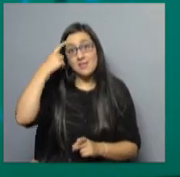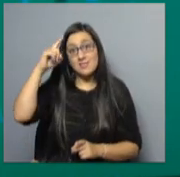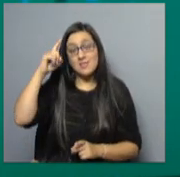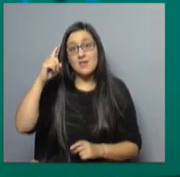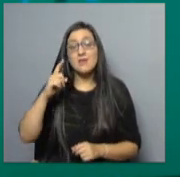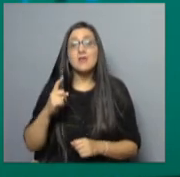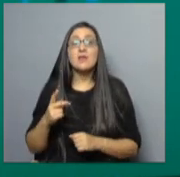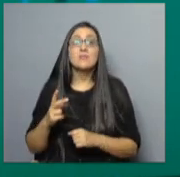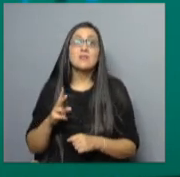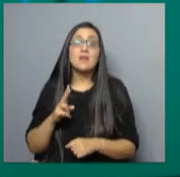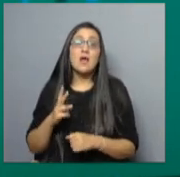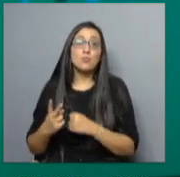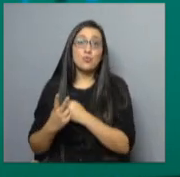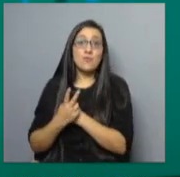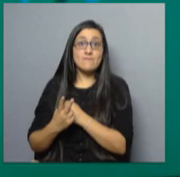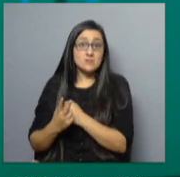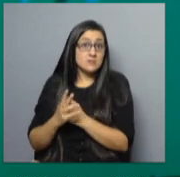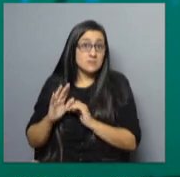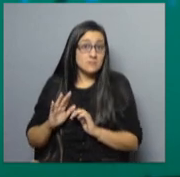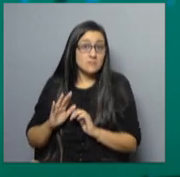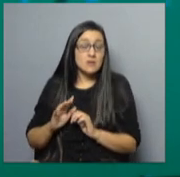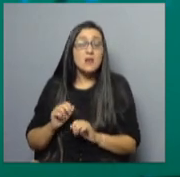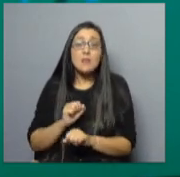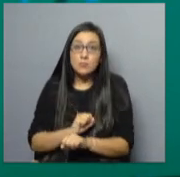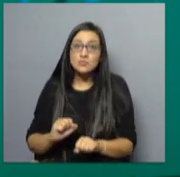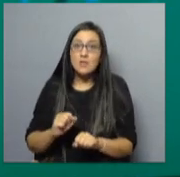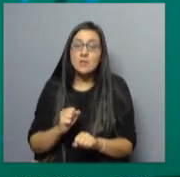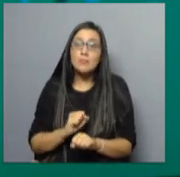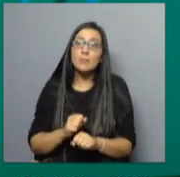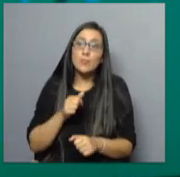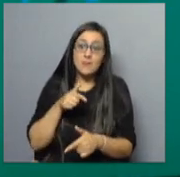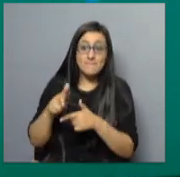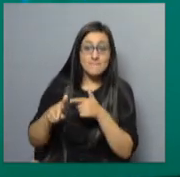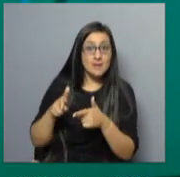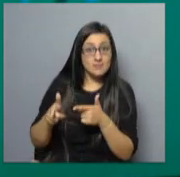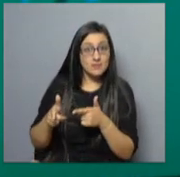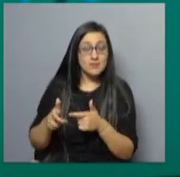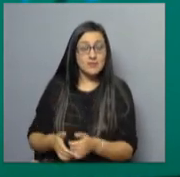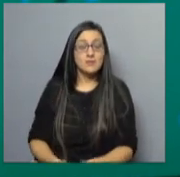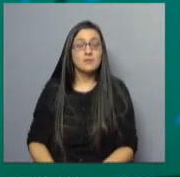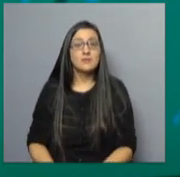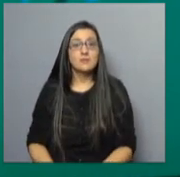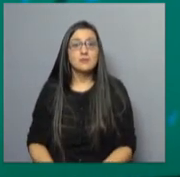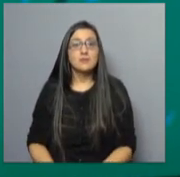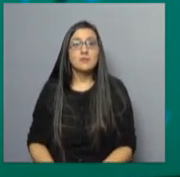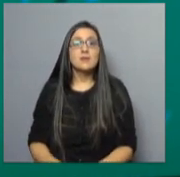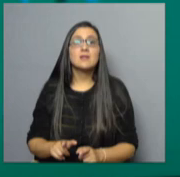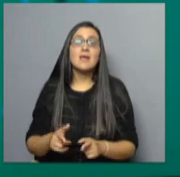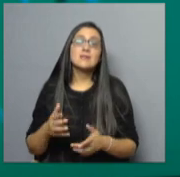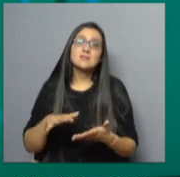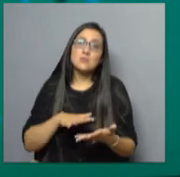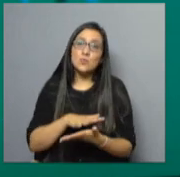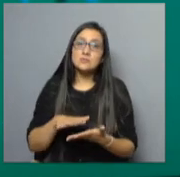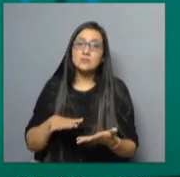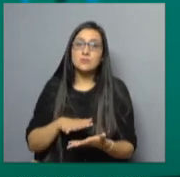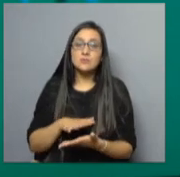autodefensa en esta idea de la posibilidad de poder reaccionar a través de las armas de fuego este y que en frente a determinadas circunstancias